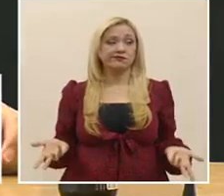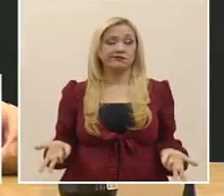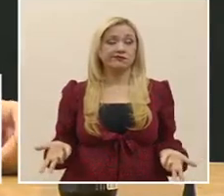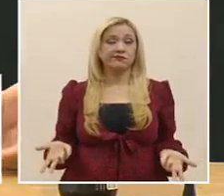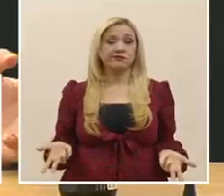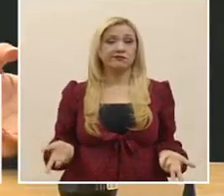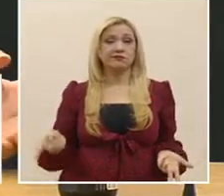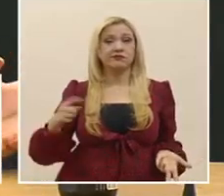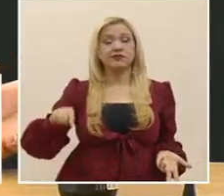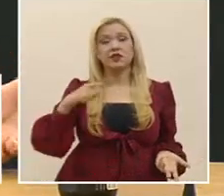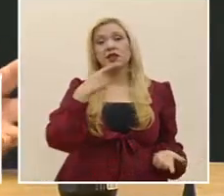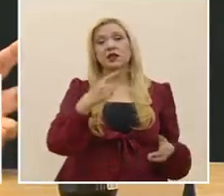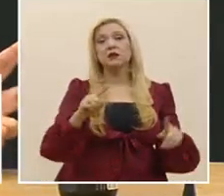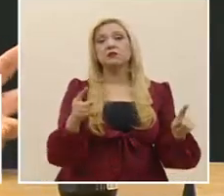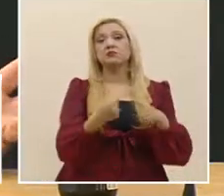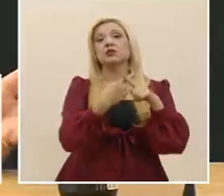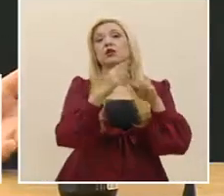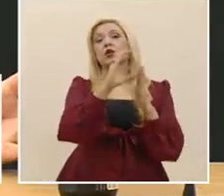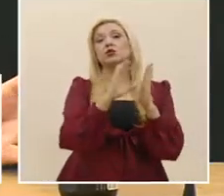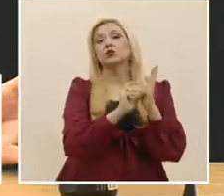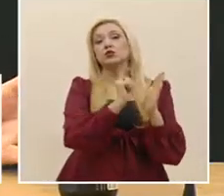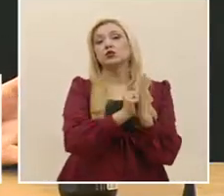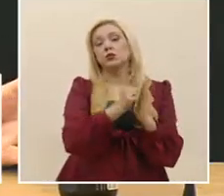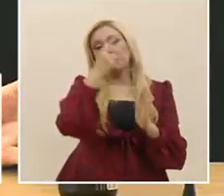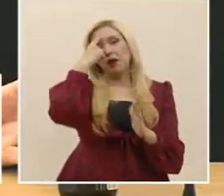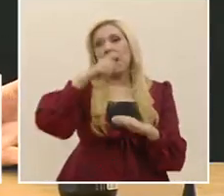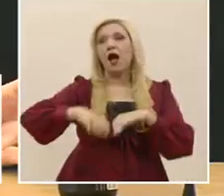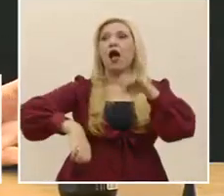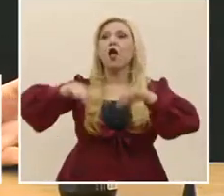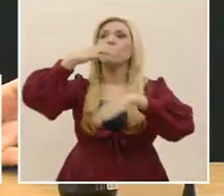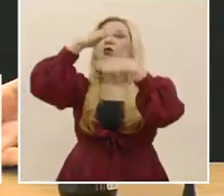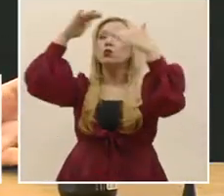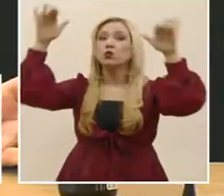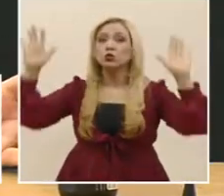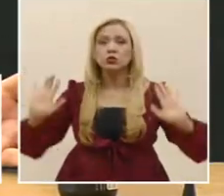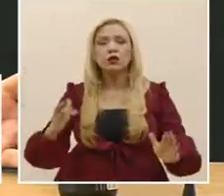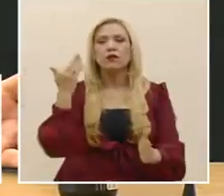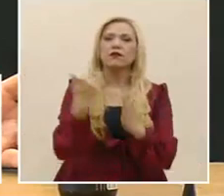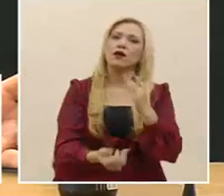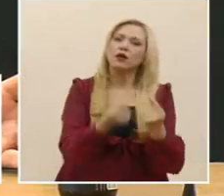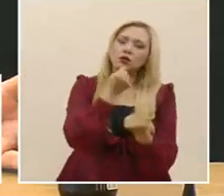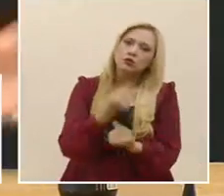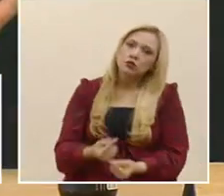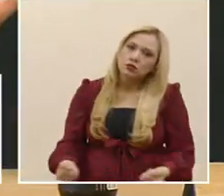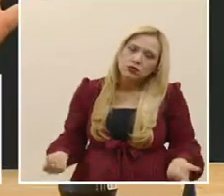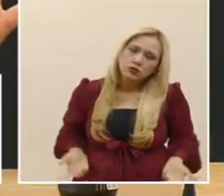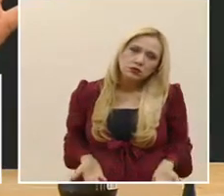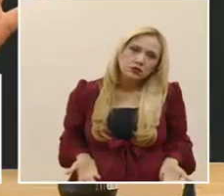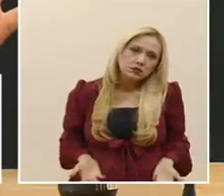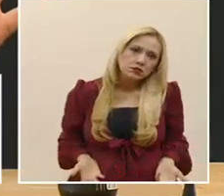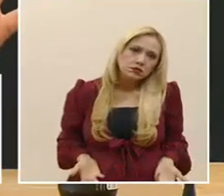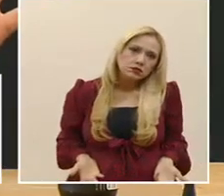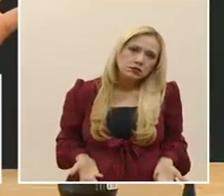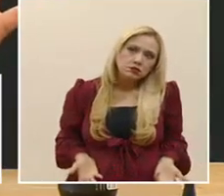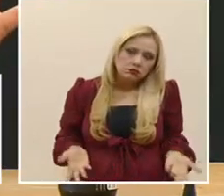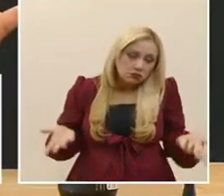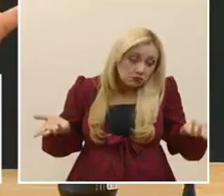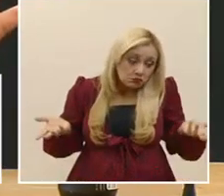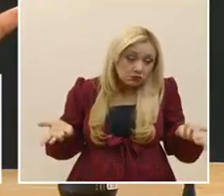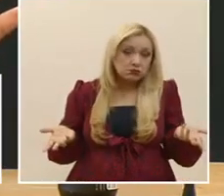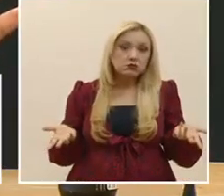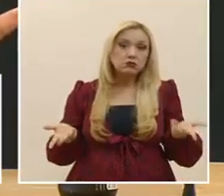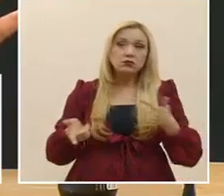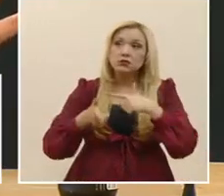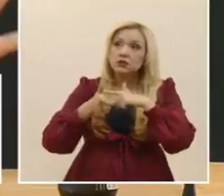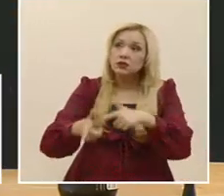esta acción de inconstitucionalidad para el uso adulto, ¿no? de cannabis, que pues todavía, ¿no?, sigue